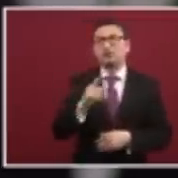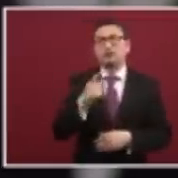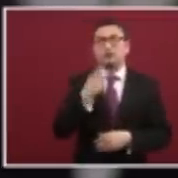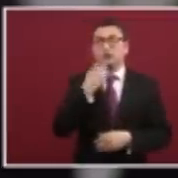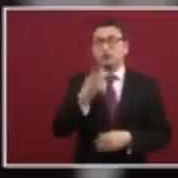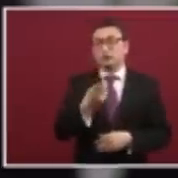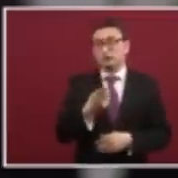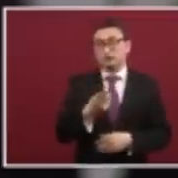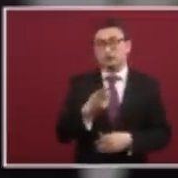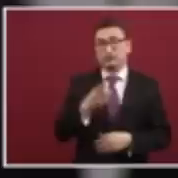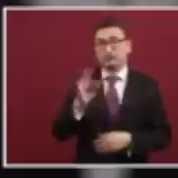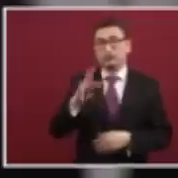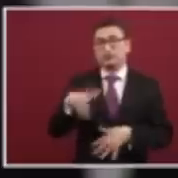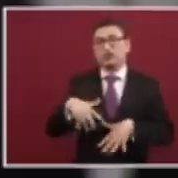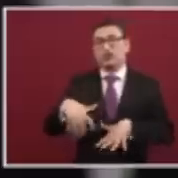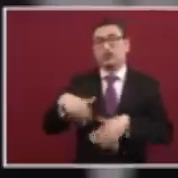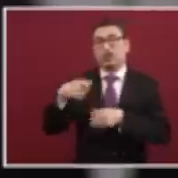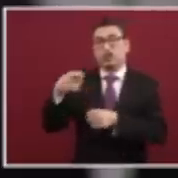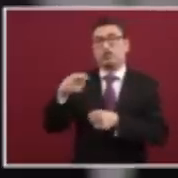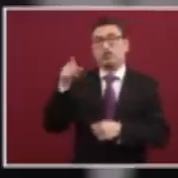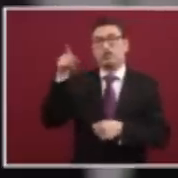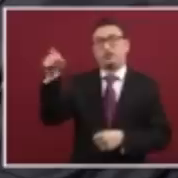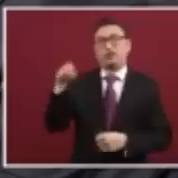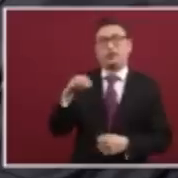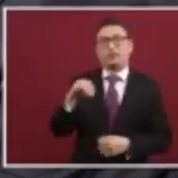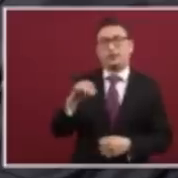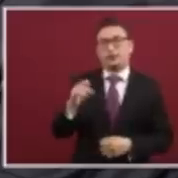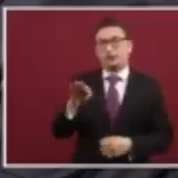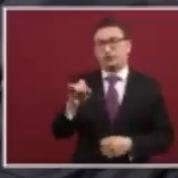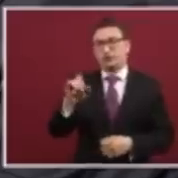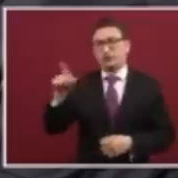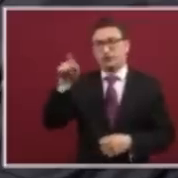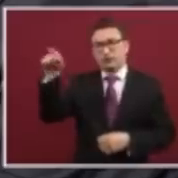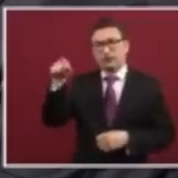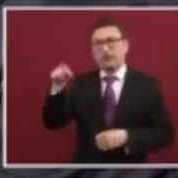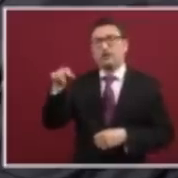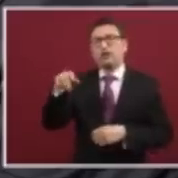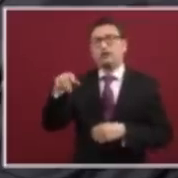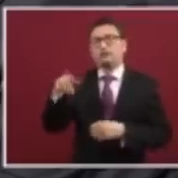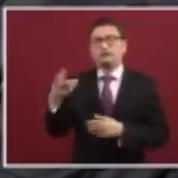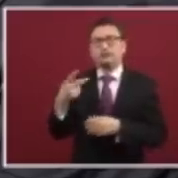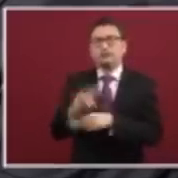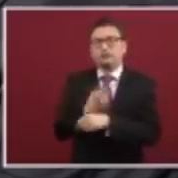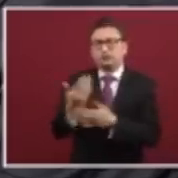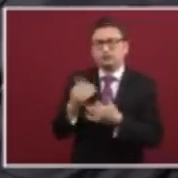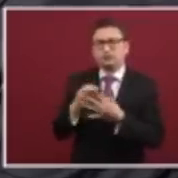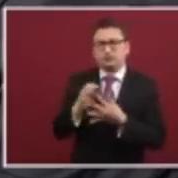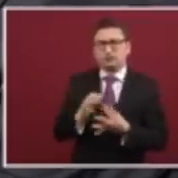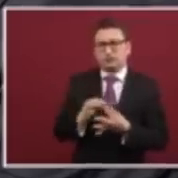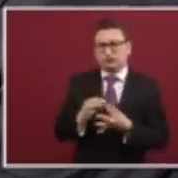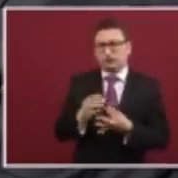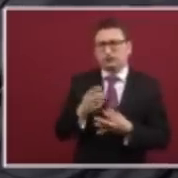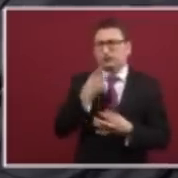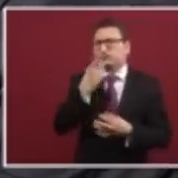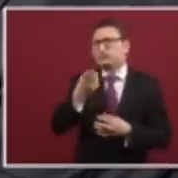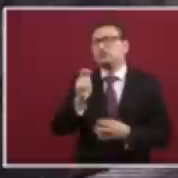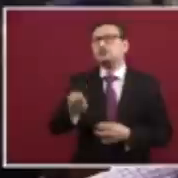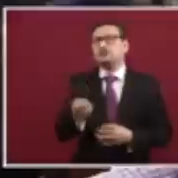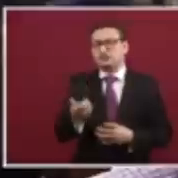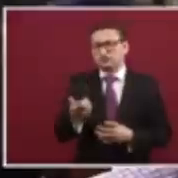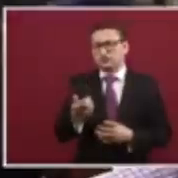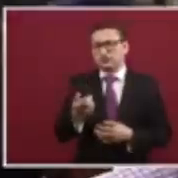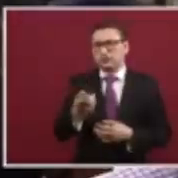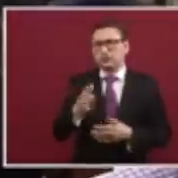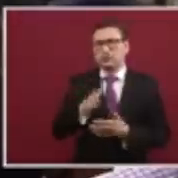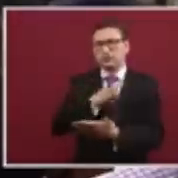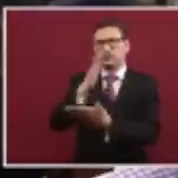un plantón que hubo por parte de Mike Pompeo al canciller Ebrard. ¿Nos puede decir de qué habló, cómo fue en